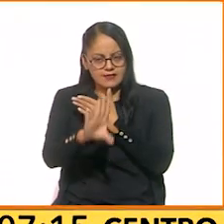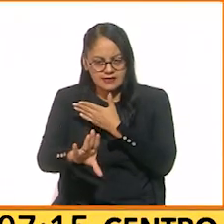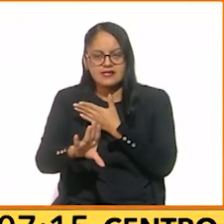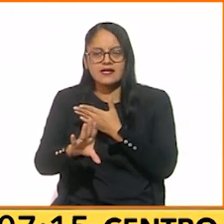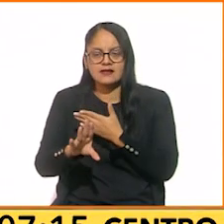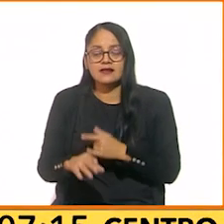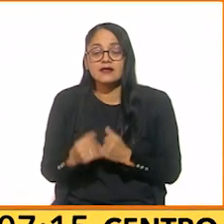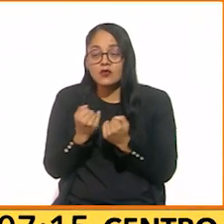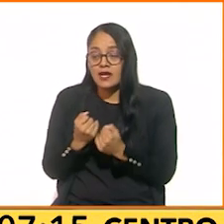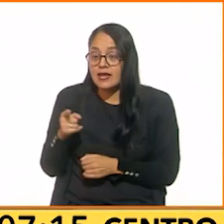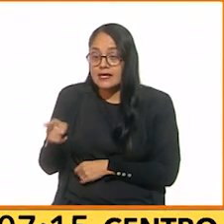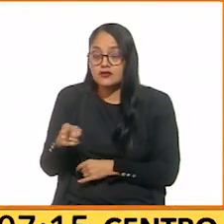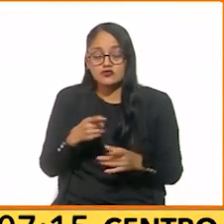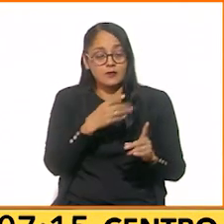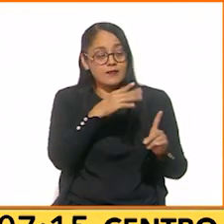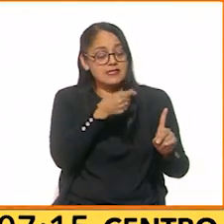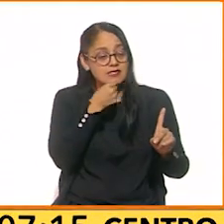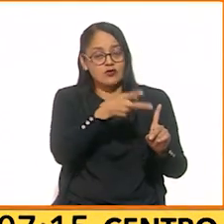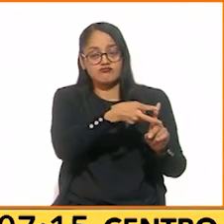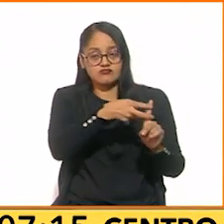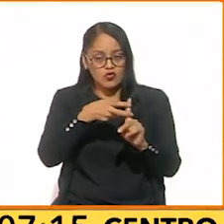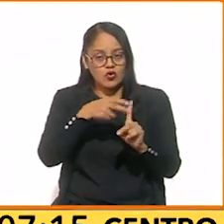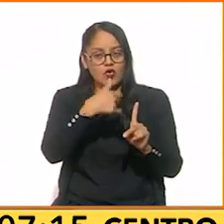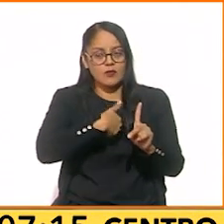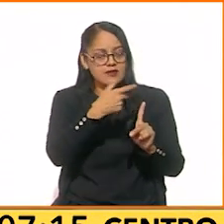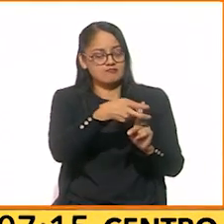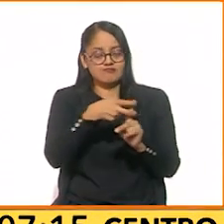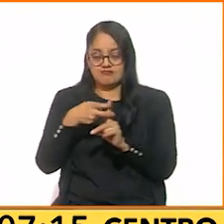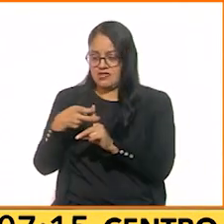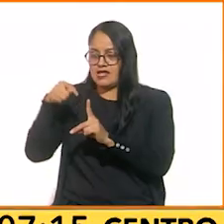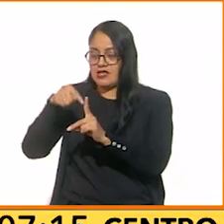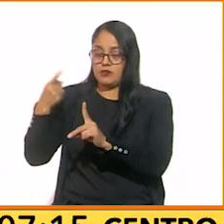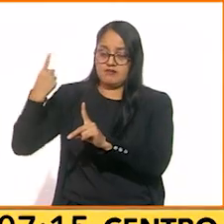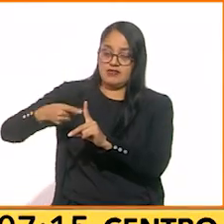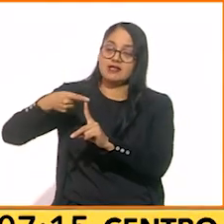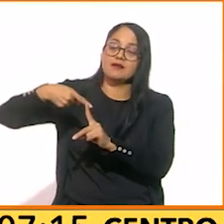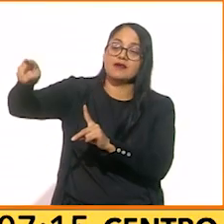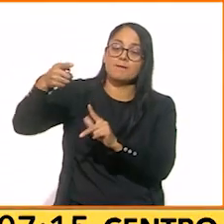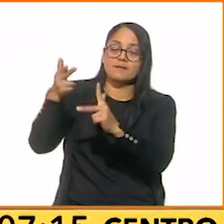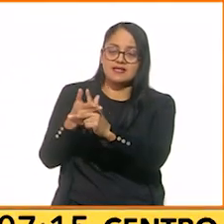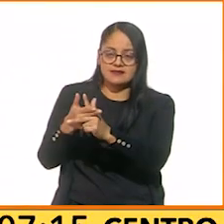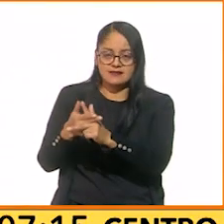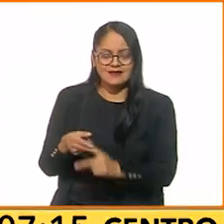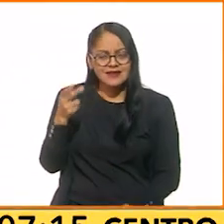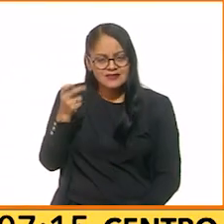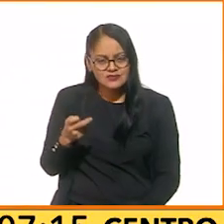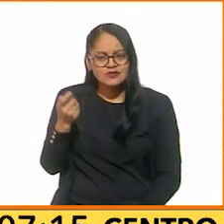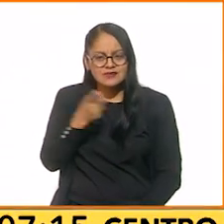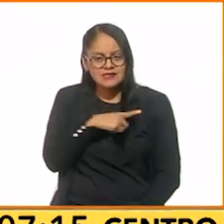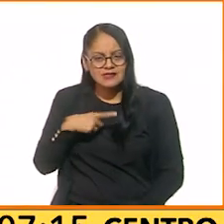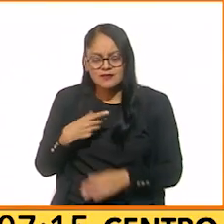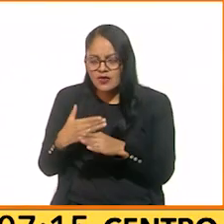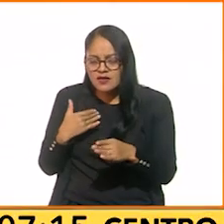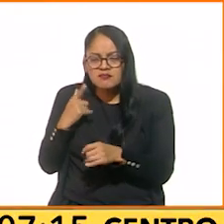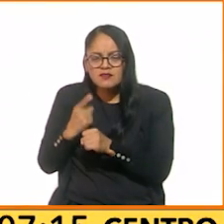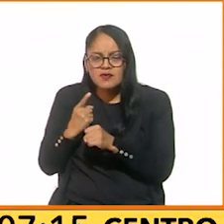los manden a cometer este tipo de delitos. Juan Martín, saber si va encaminado eso a seguir atendiendo las causas